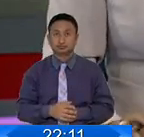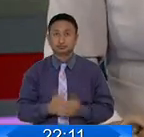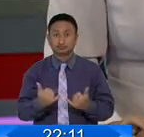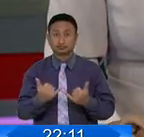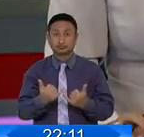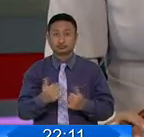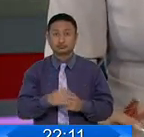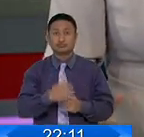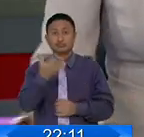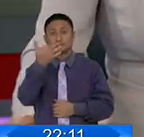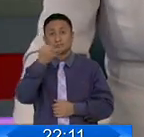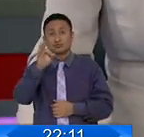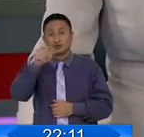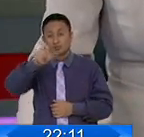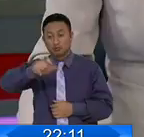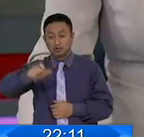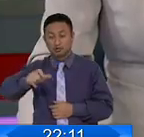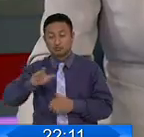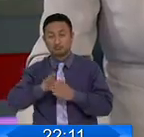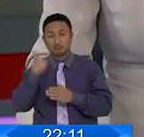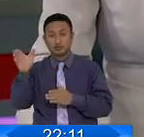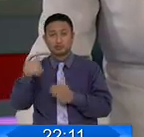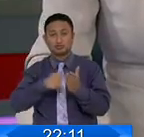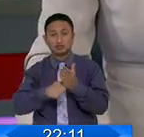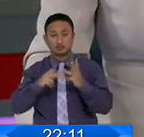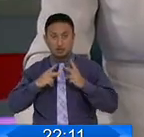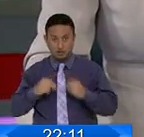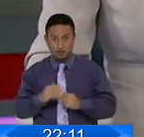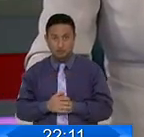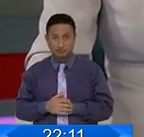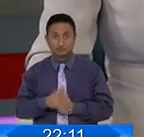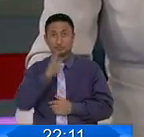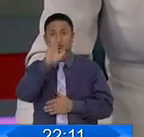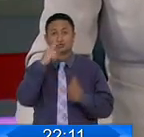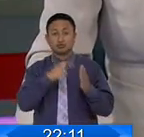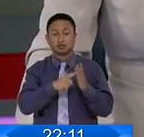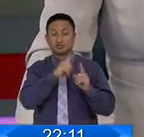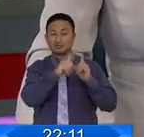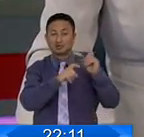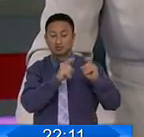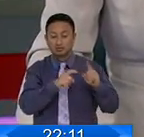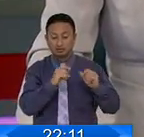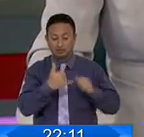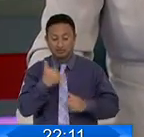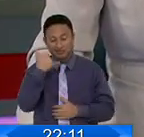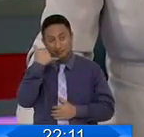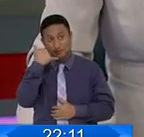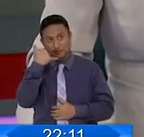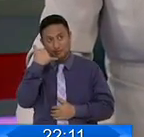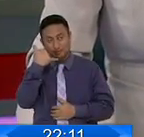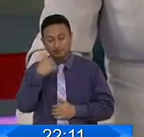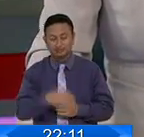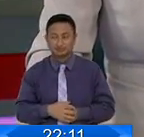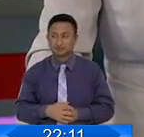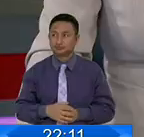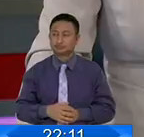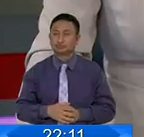cifra, 19 casos han sido derivados al Ministerio de Salud y 5,000 consultas se han atendido como triaje médico.